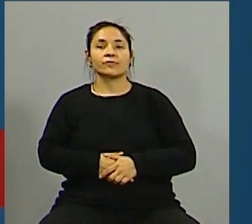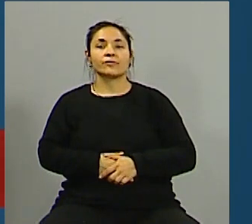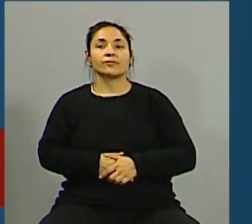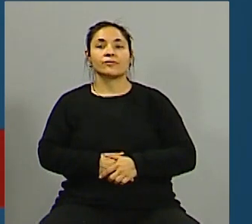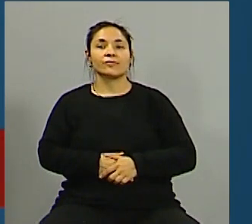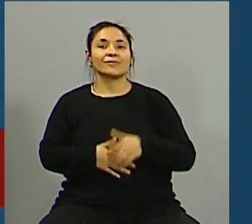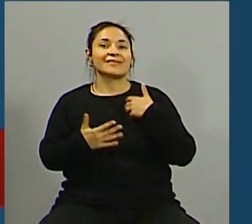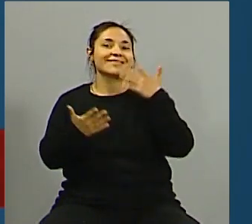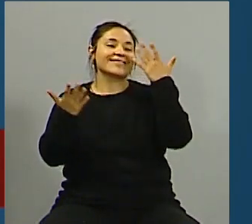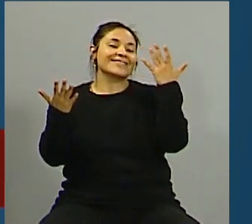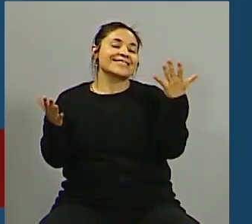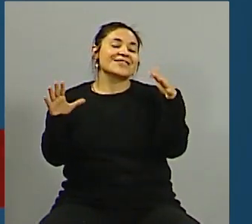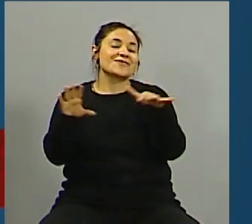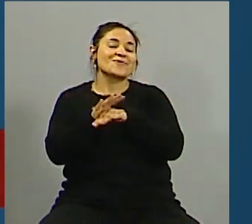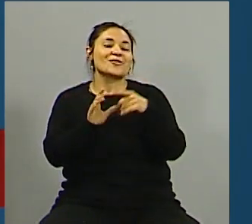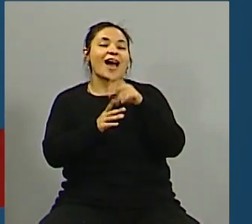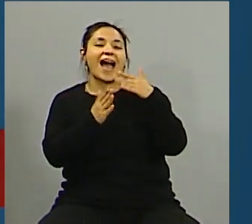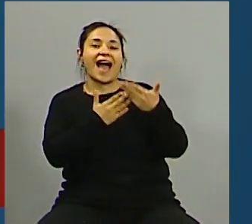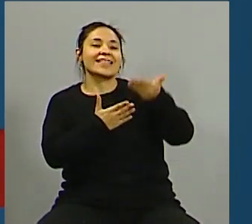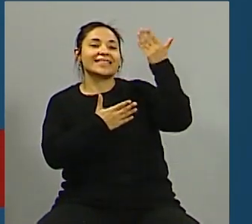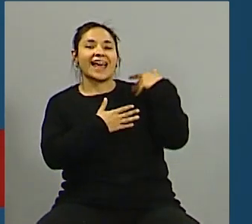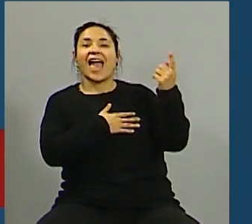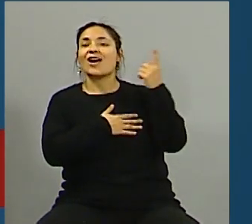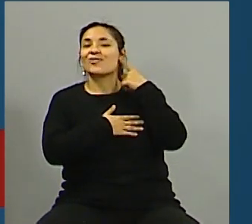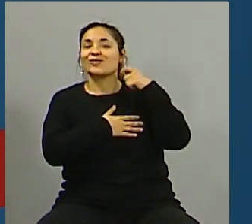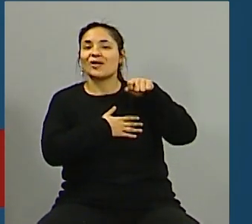esto pasa con el home.